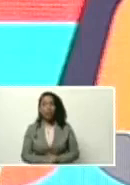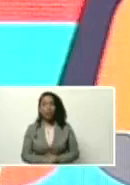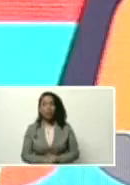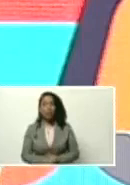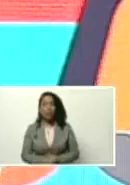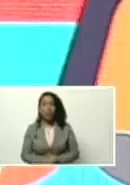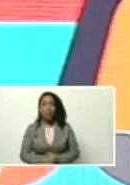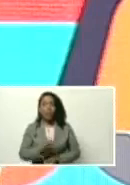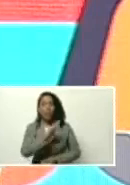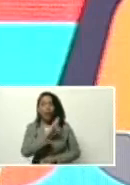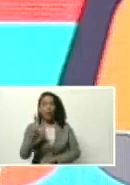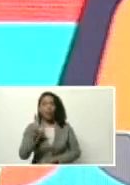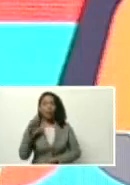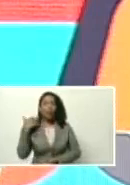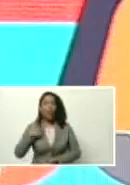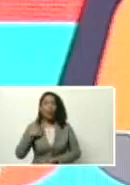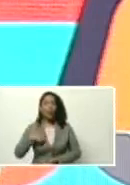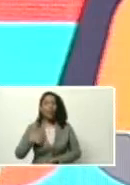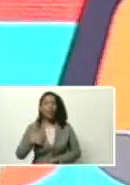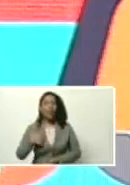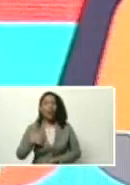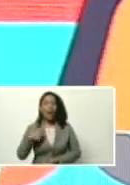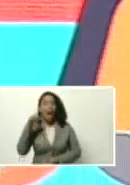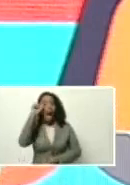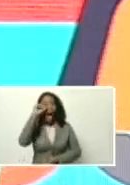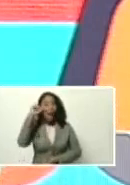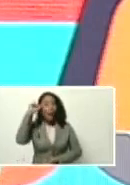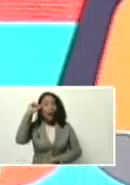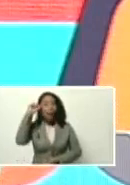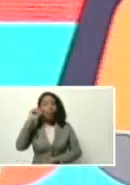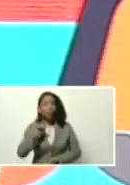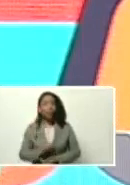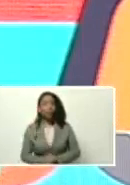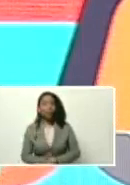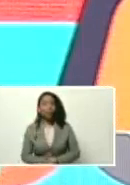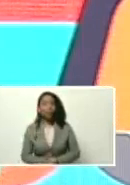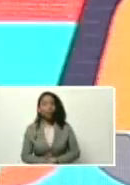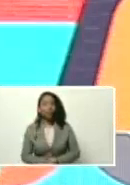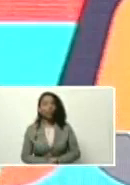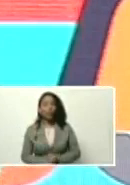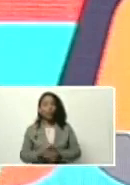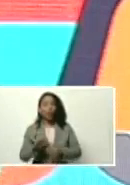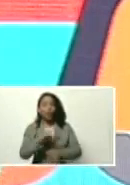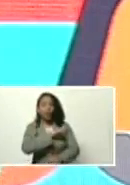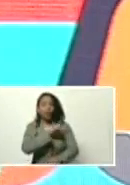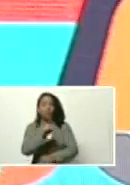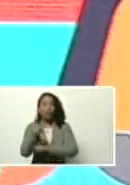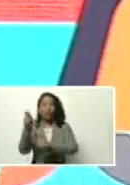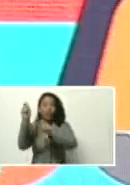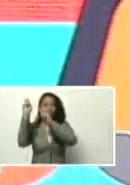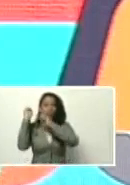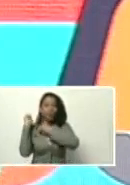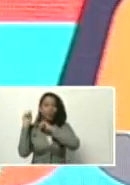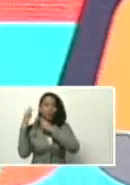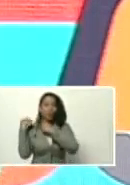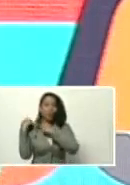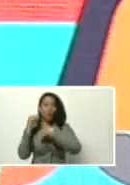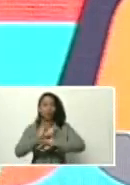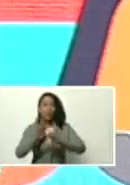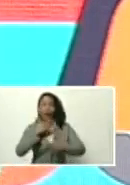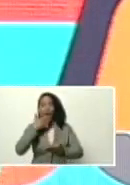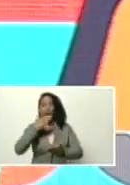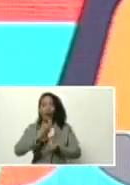de la República Argentina, Alberto Fernández, lo ha designado y ya he recibido sus